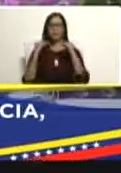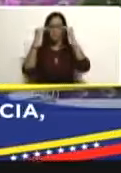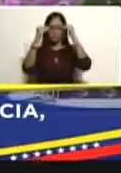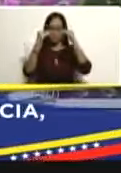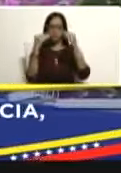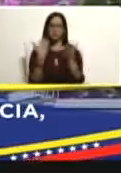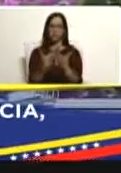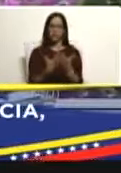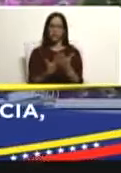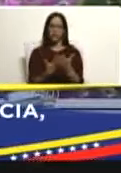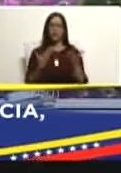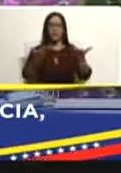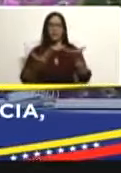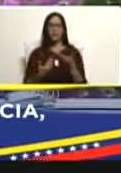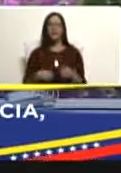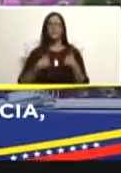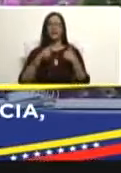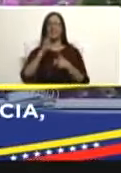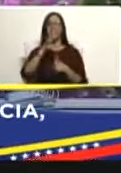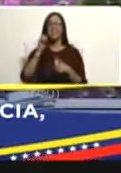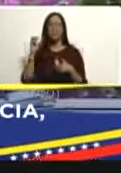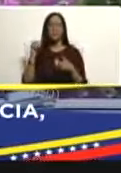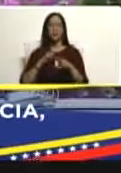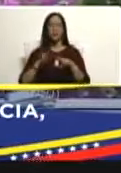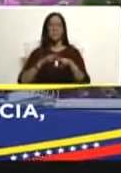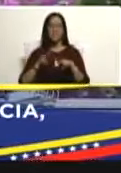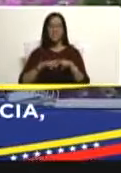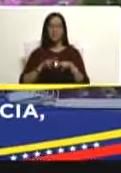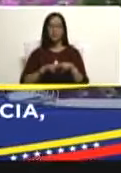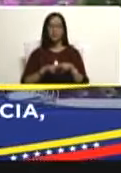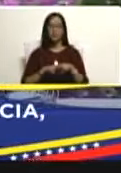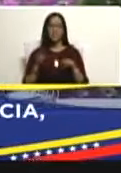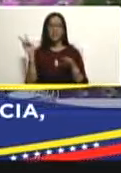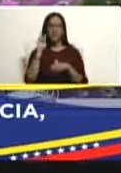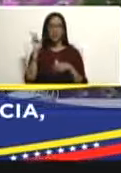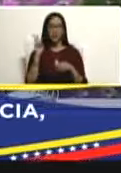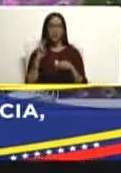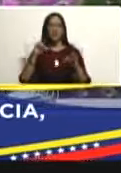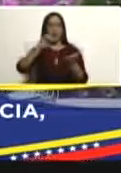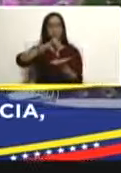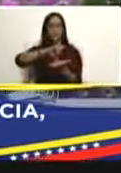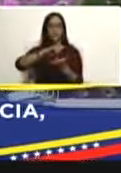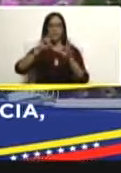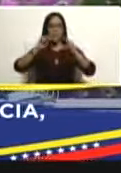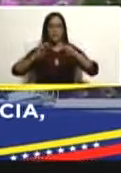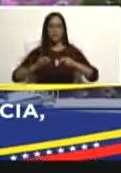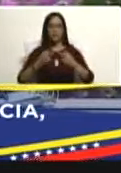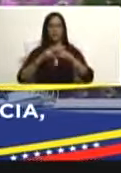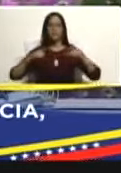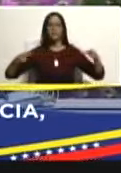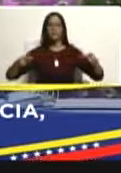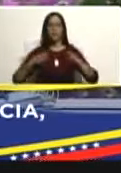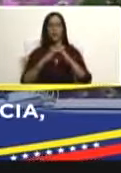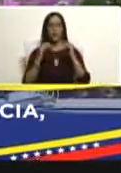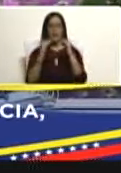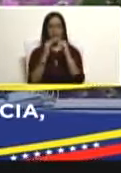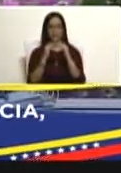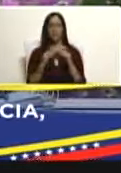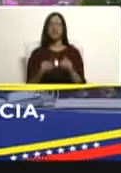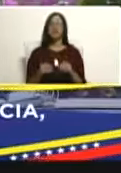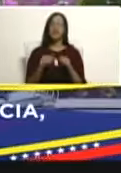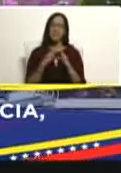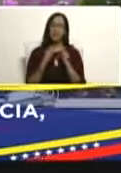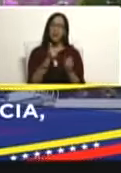para que lo reciban más de 500.000 niños de Venezuela, para que los centros de investigación se multipliquen en todos los hogares, para que cada campo